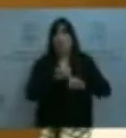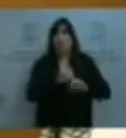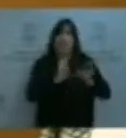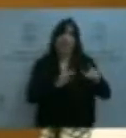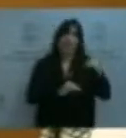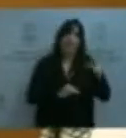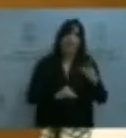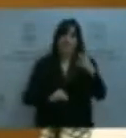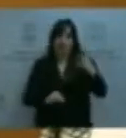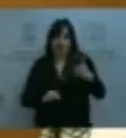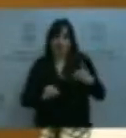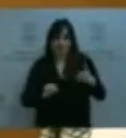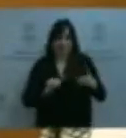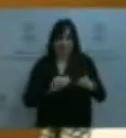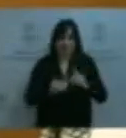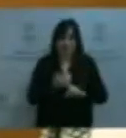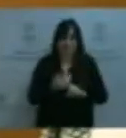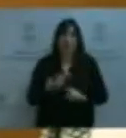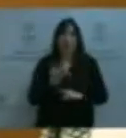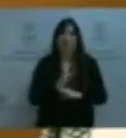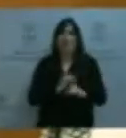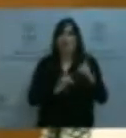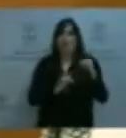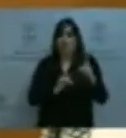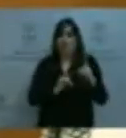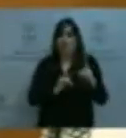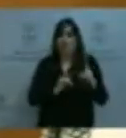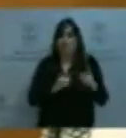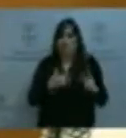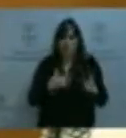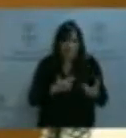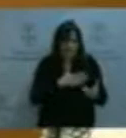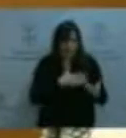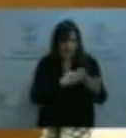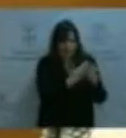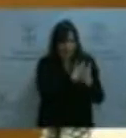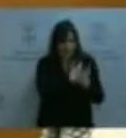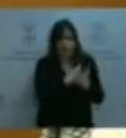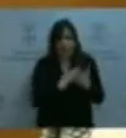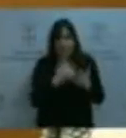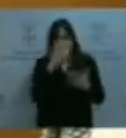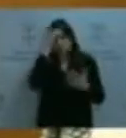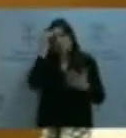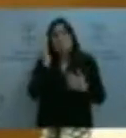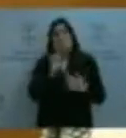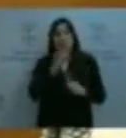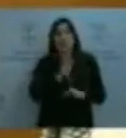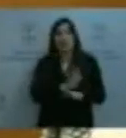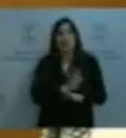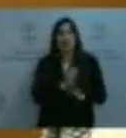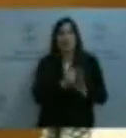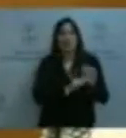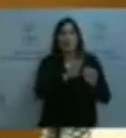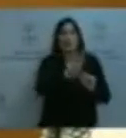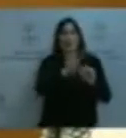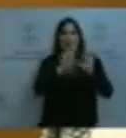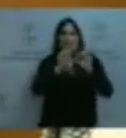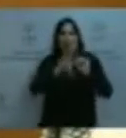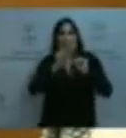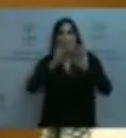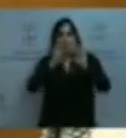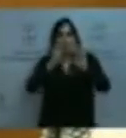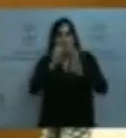candidato, y aquí es lo que yo quiero que usted me explique, señor consejero, obtenía 46,8 puntos del total, el segundo 39,8 y el